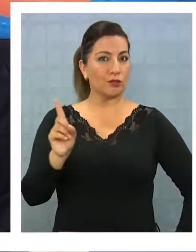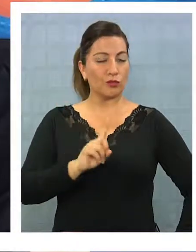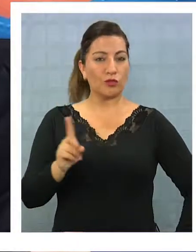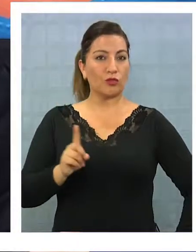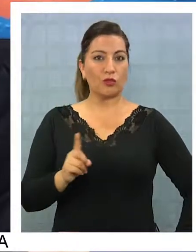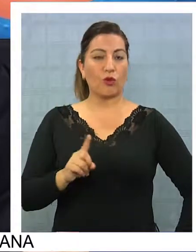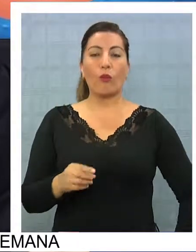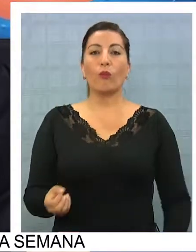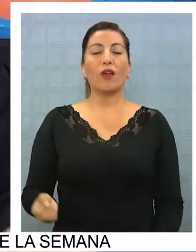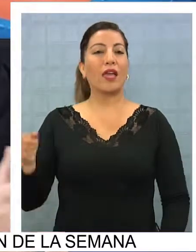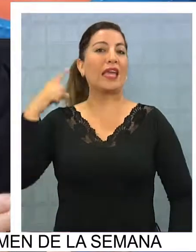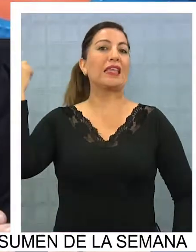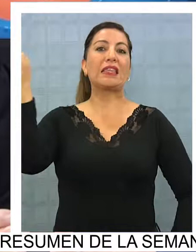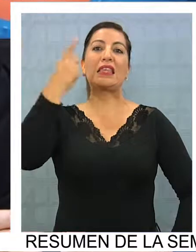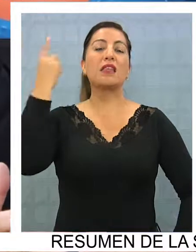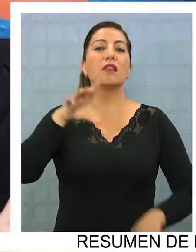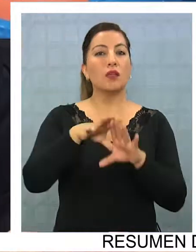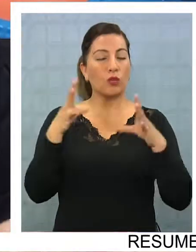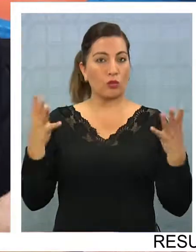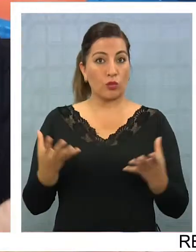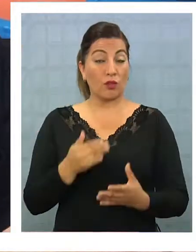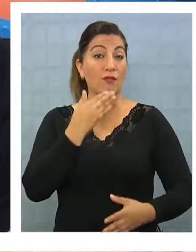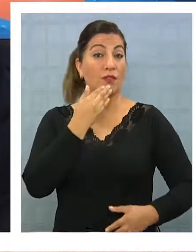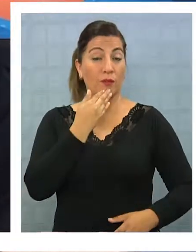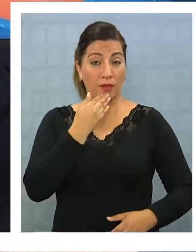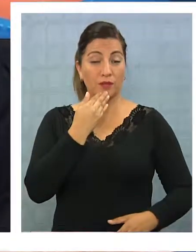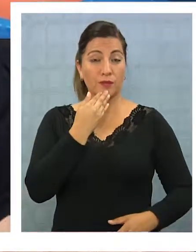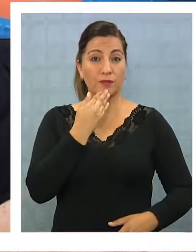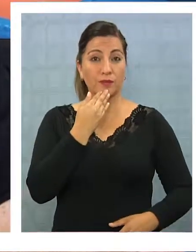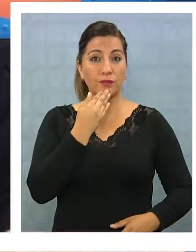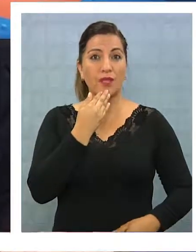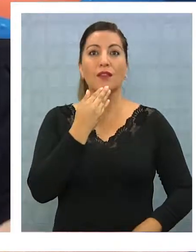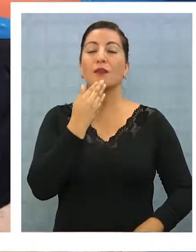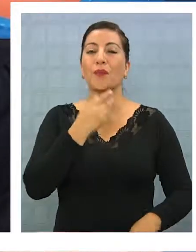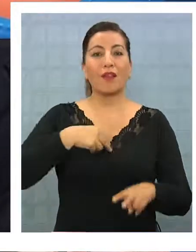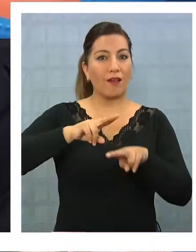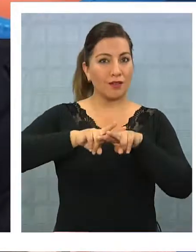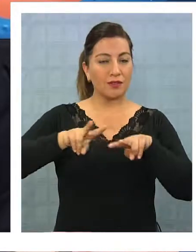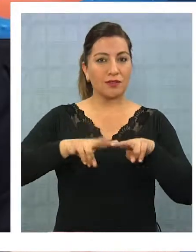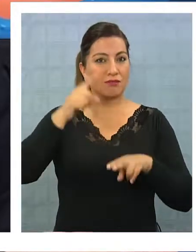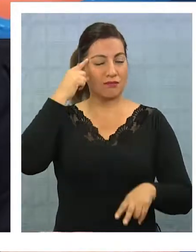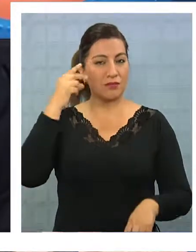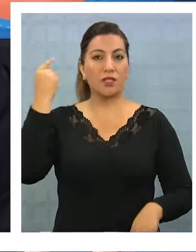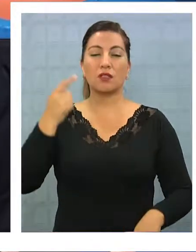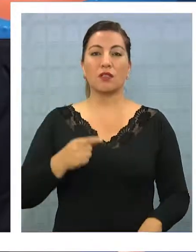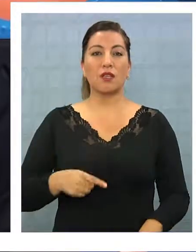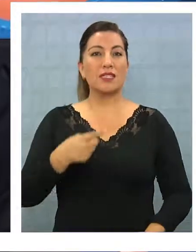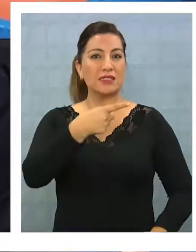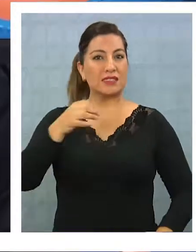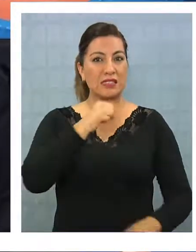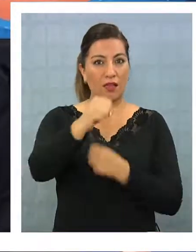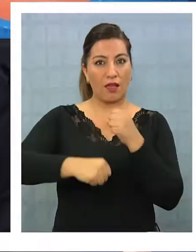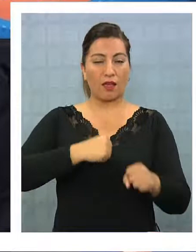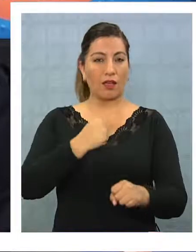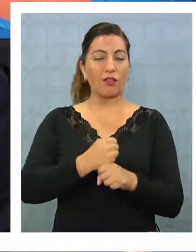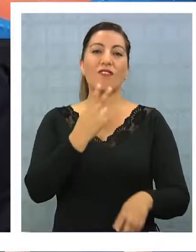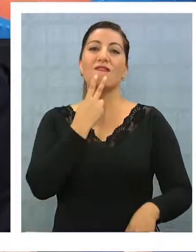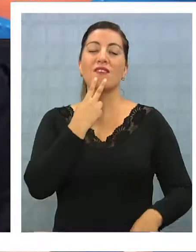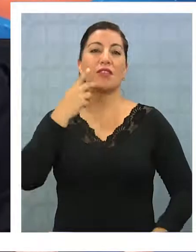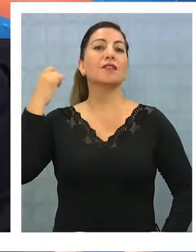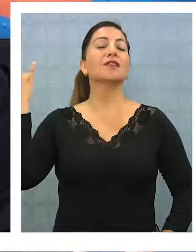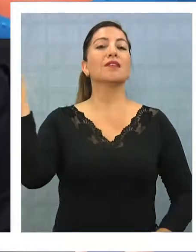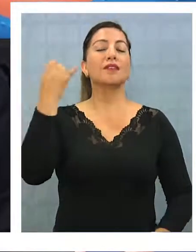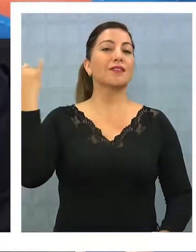es muy general en el mundo, incluso haber creado en los primeros 100 años de vida